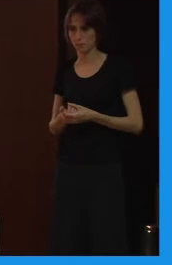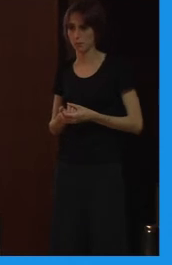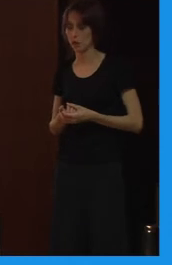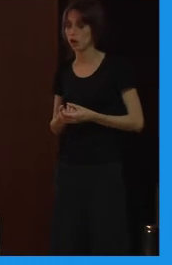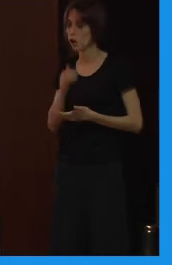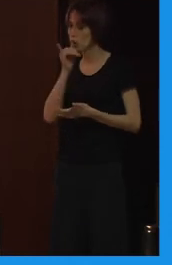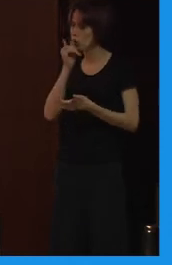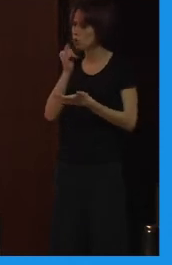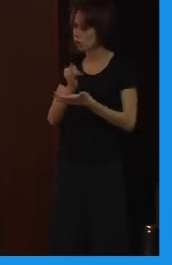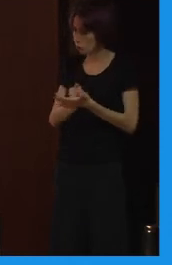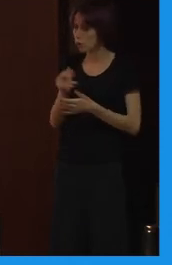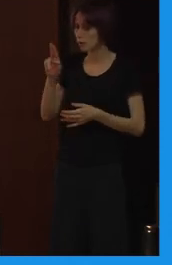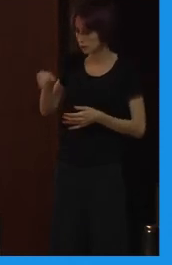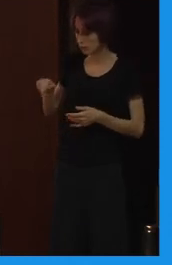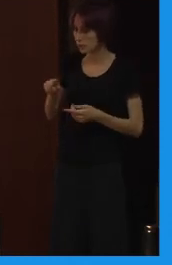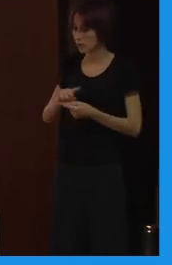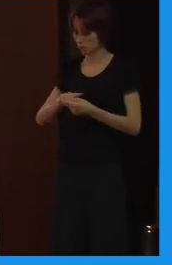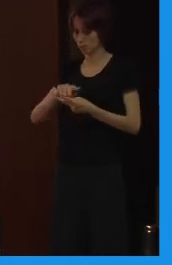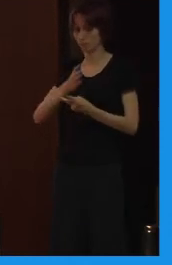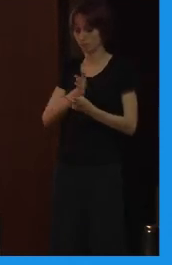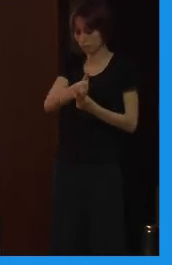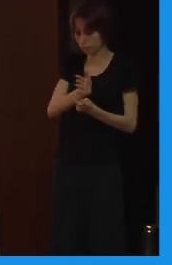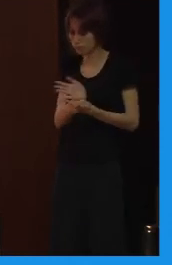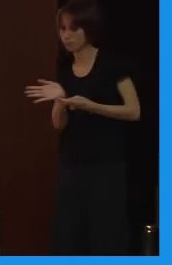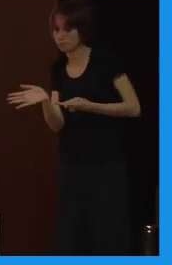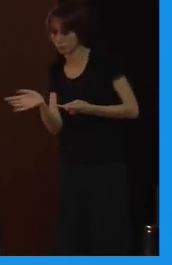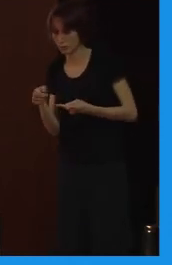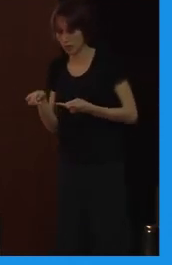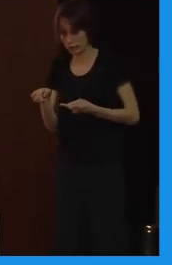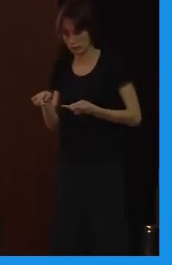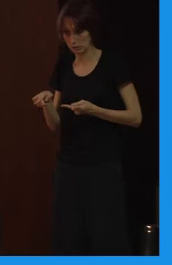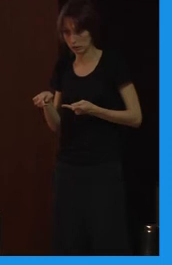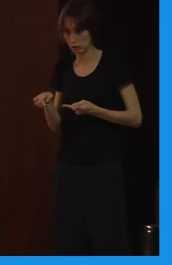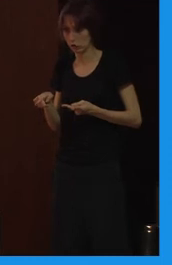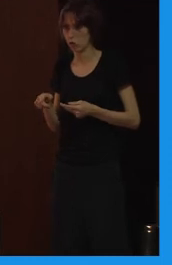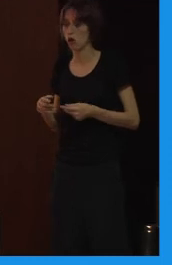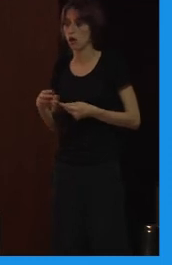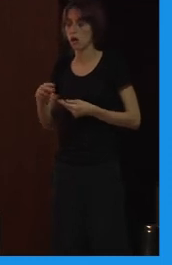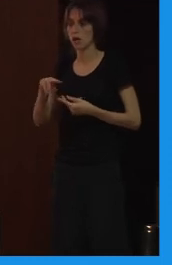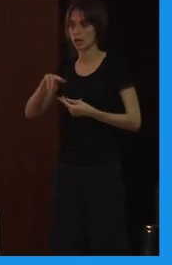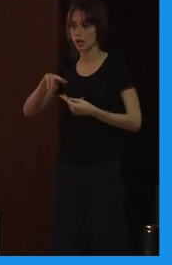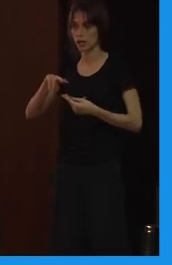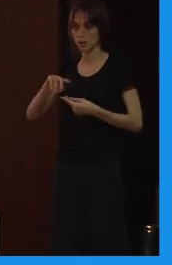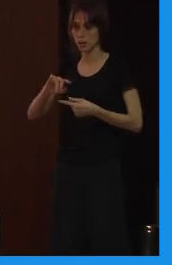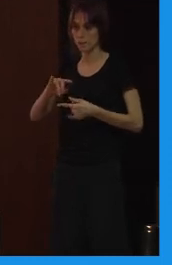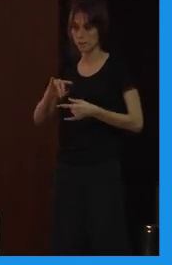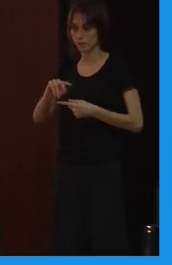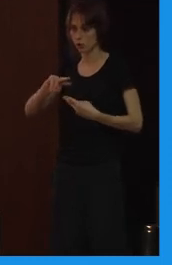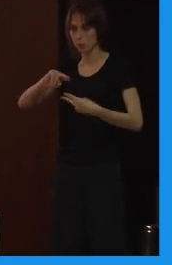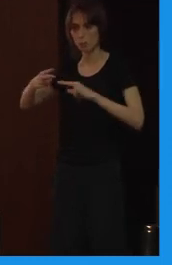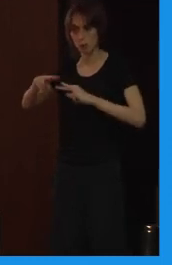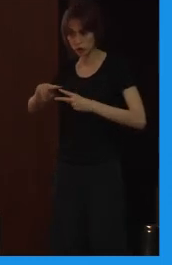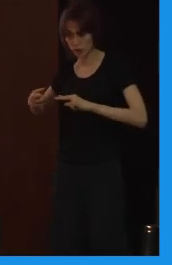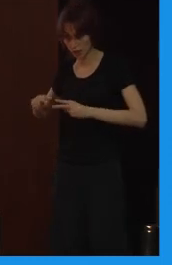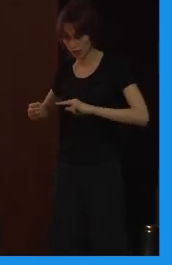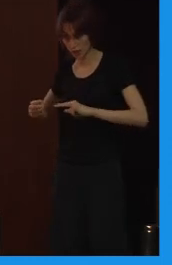en el hígado, una proteína que depende de la hormona de crecimiento, que es mucho más sencillo determinarlo.